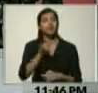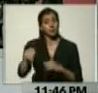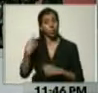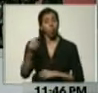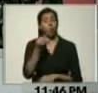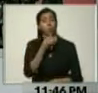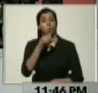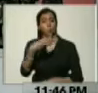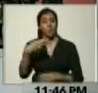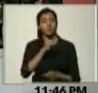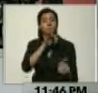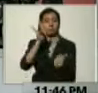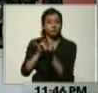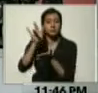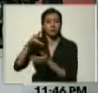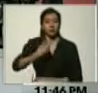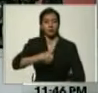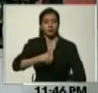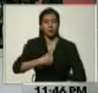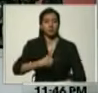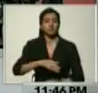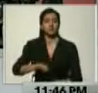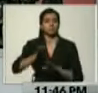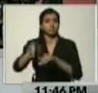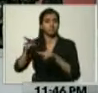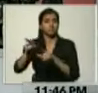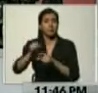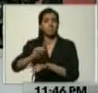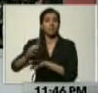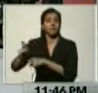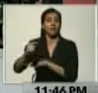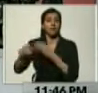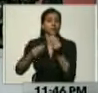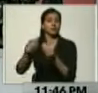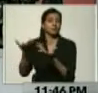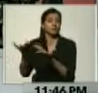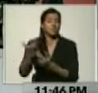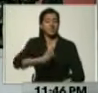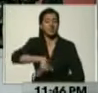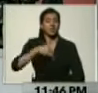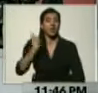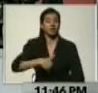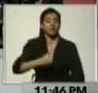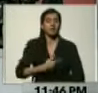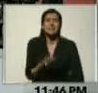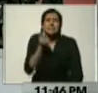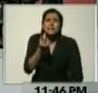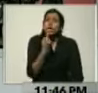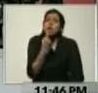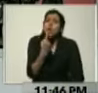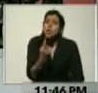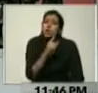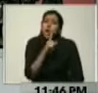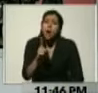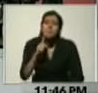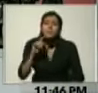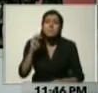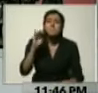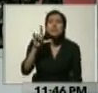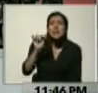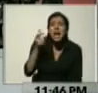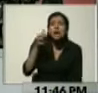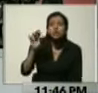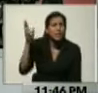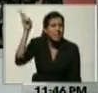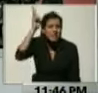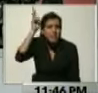discurso lavó las políticas emprendidas por Macri. Naguará. Ni mencionó a Milagro Sala, y menos aún a los cientos de miles de